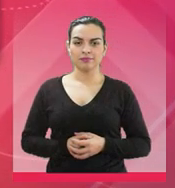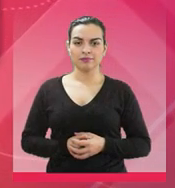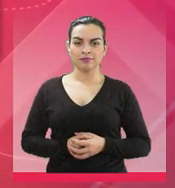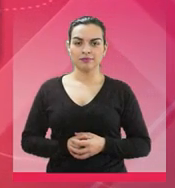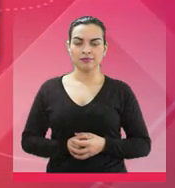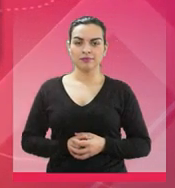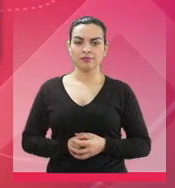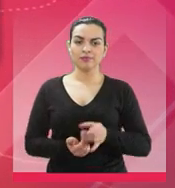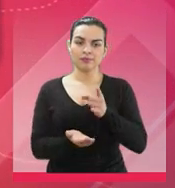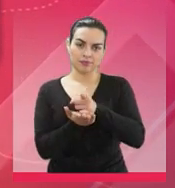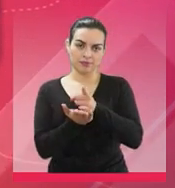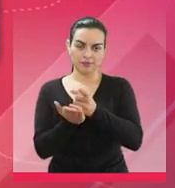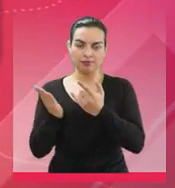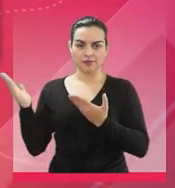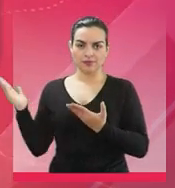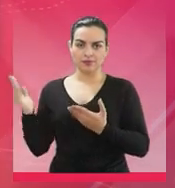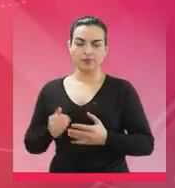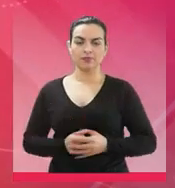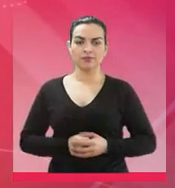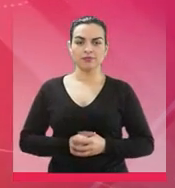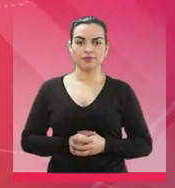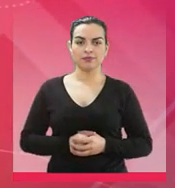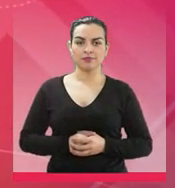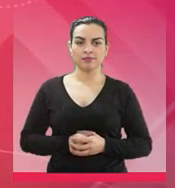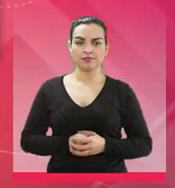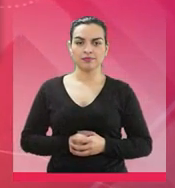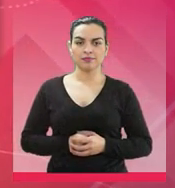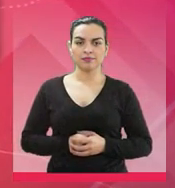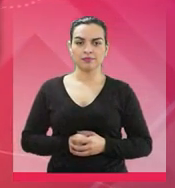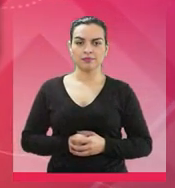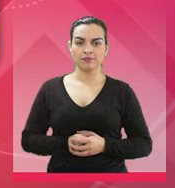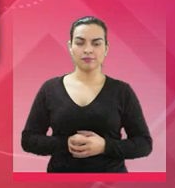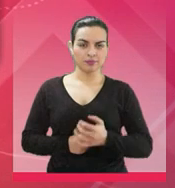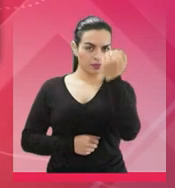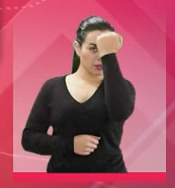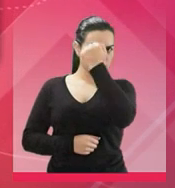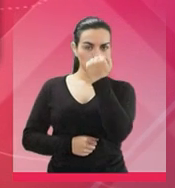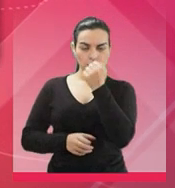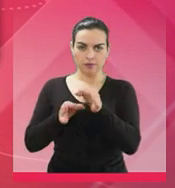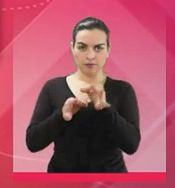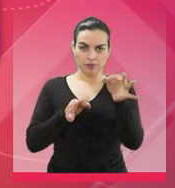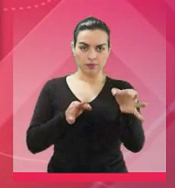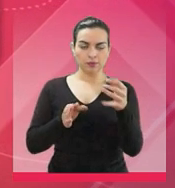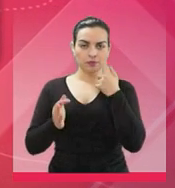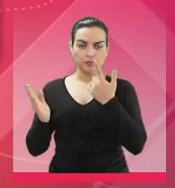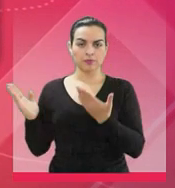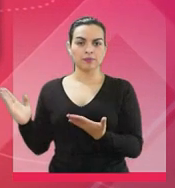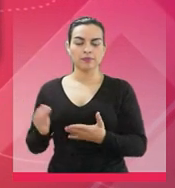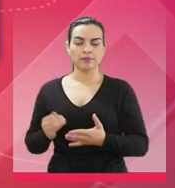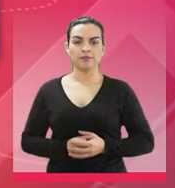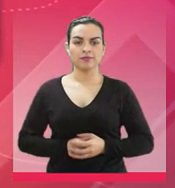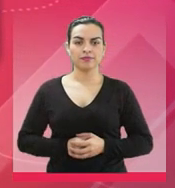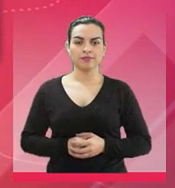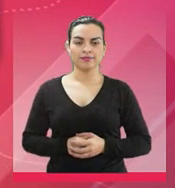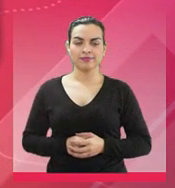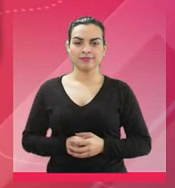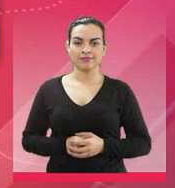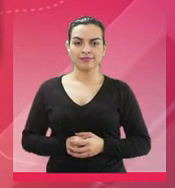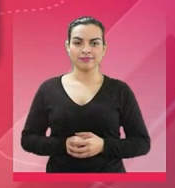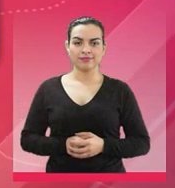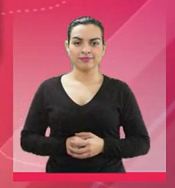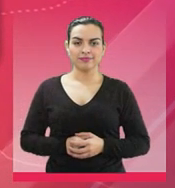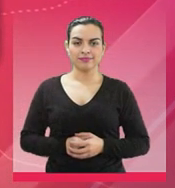barrio Tocaimita Oriental, y en Soacha desde la calle 26 hasta la calle 38,